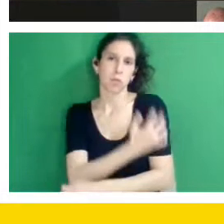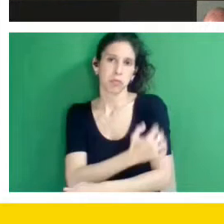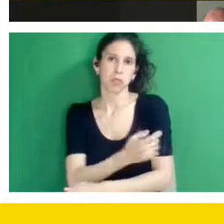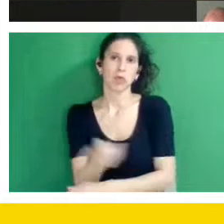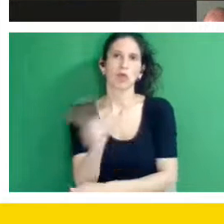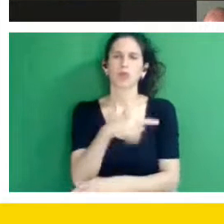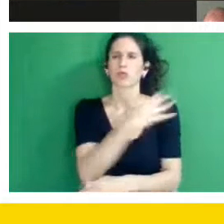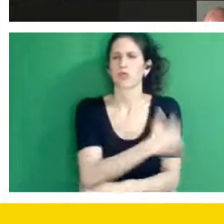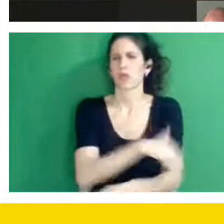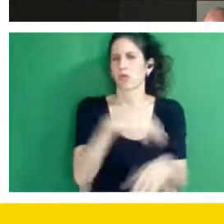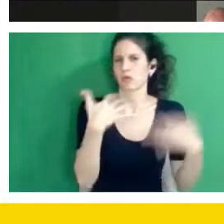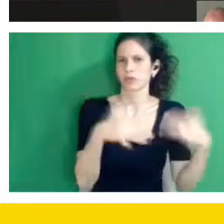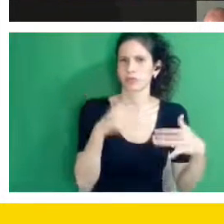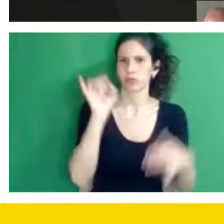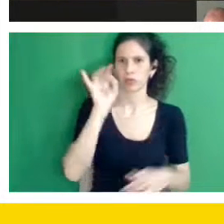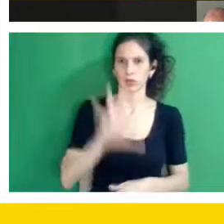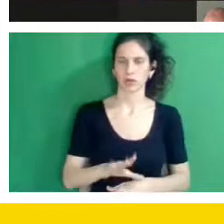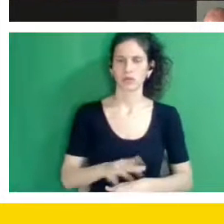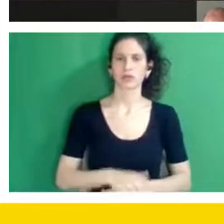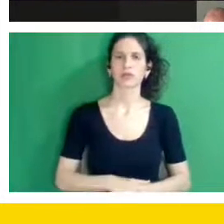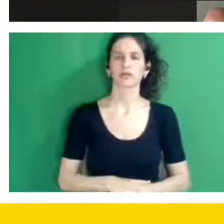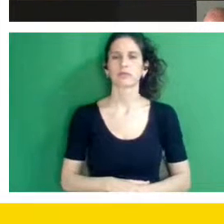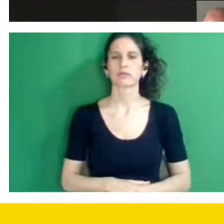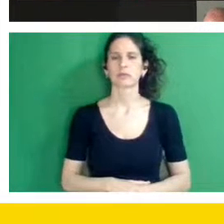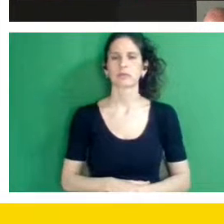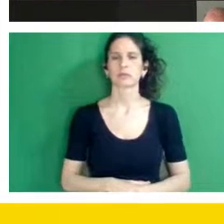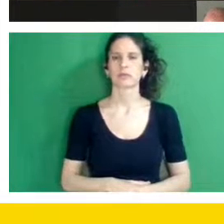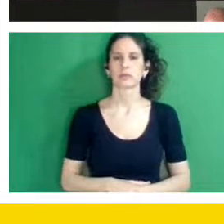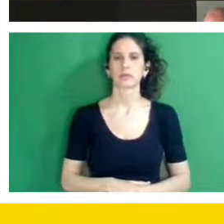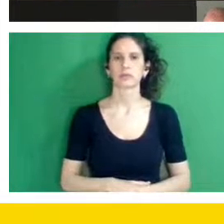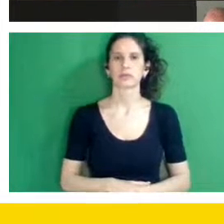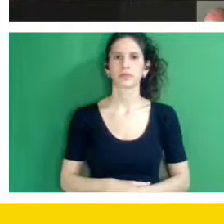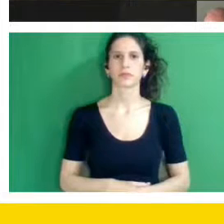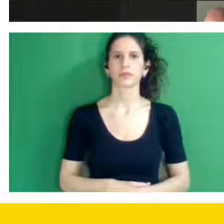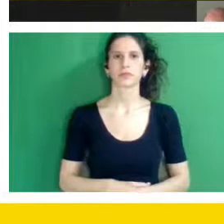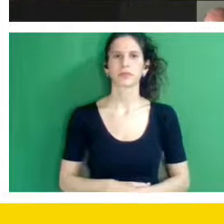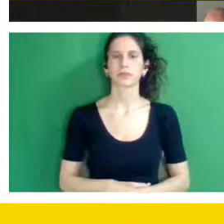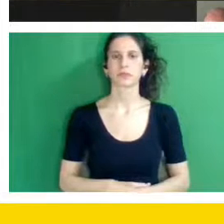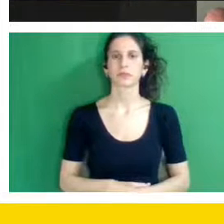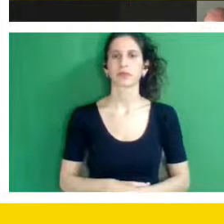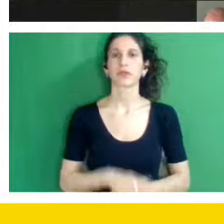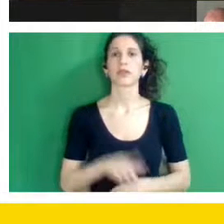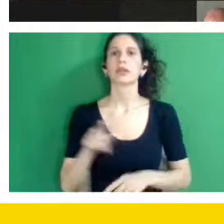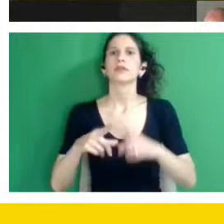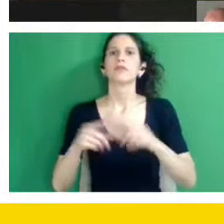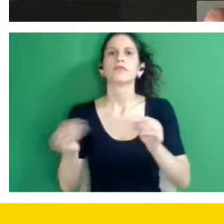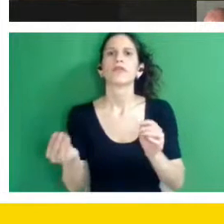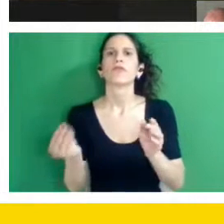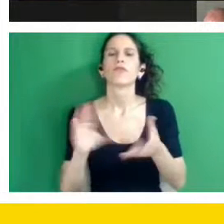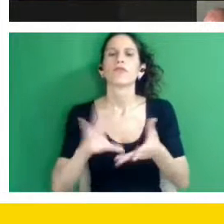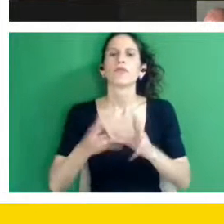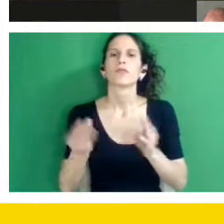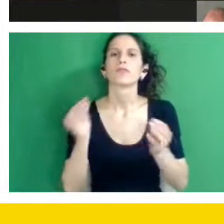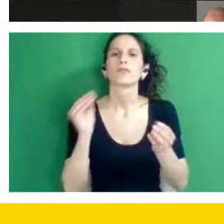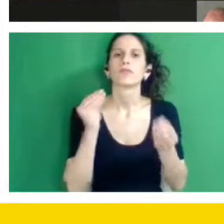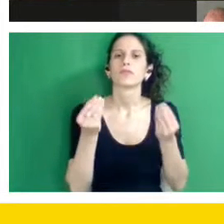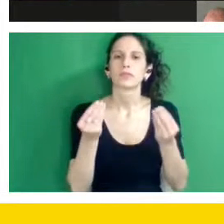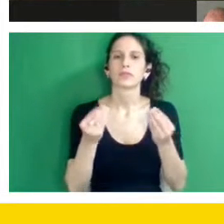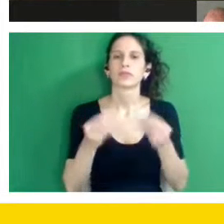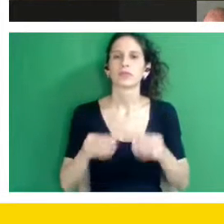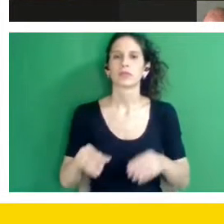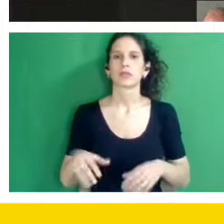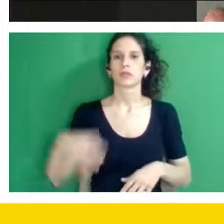de empadronamiento que está ubicada en las municipalidades de cada uno de los distritos. Tienes que ir al distrito donde tú